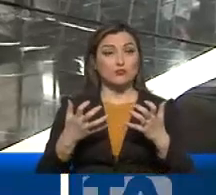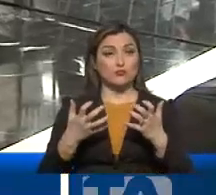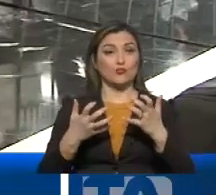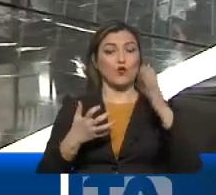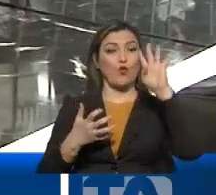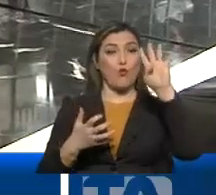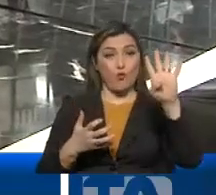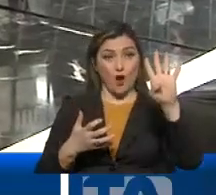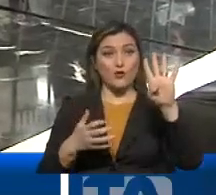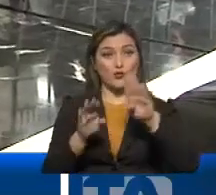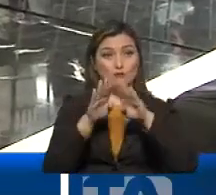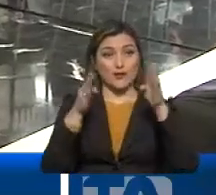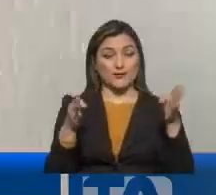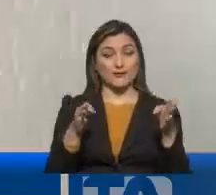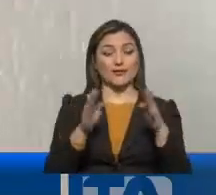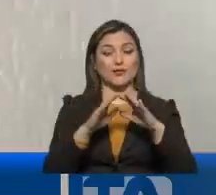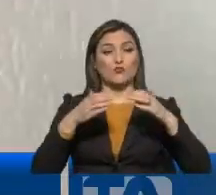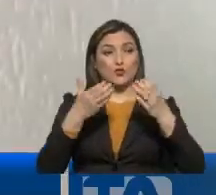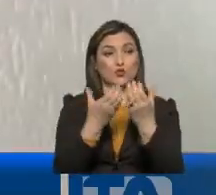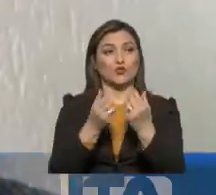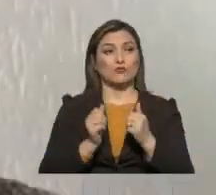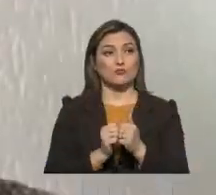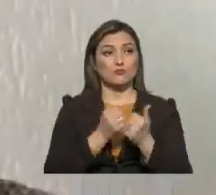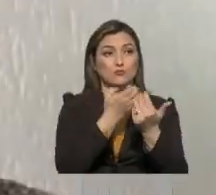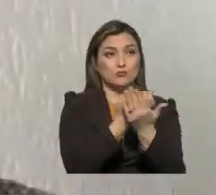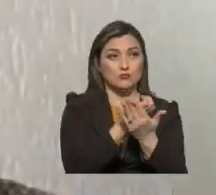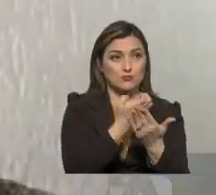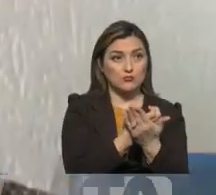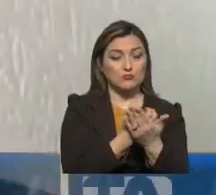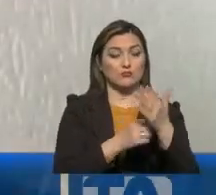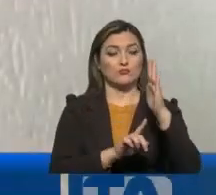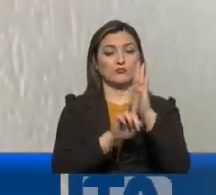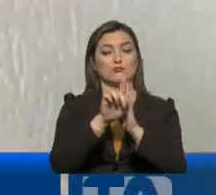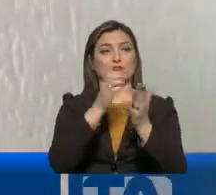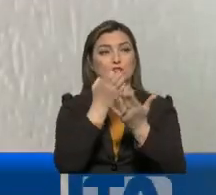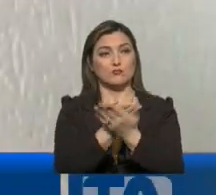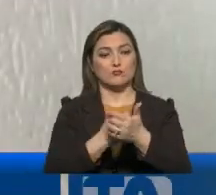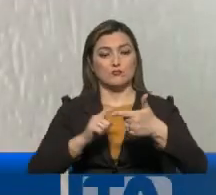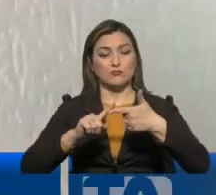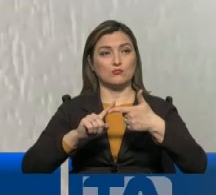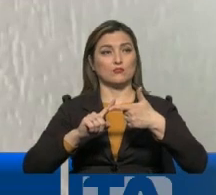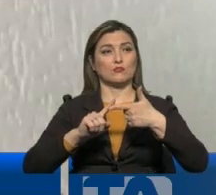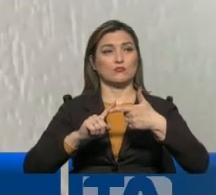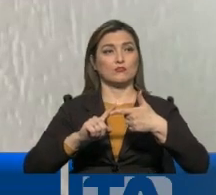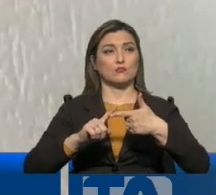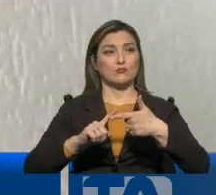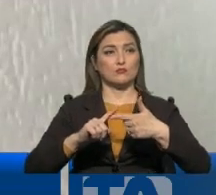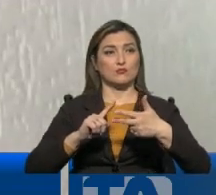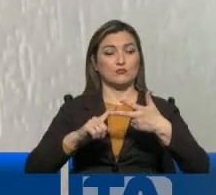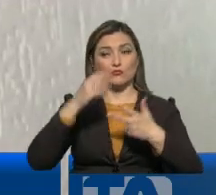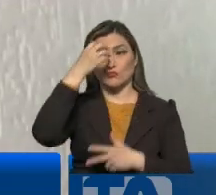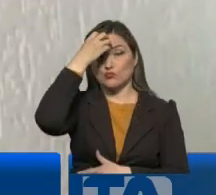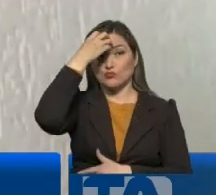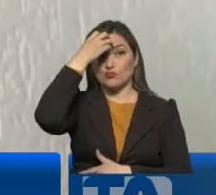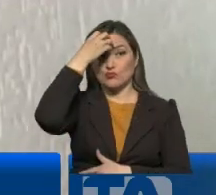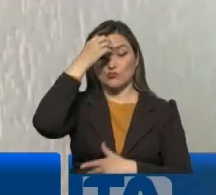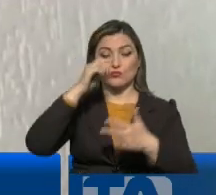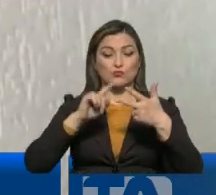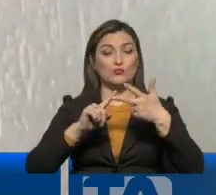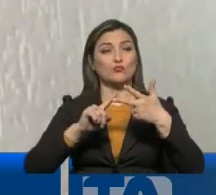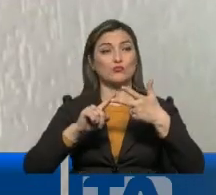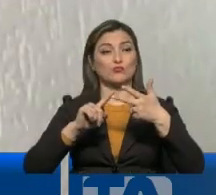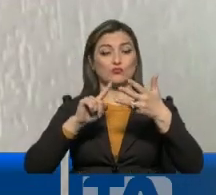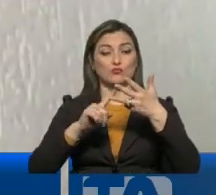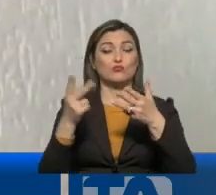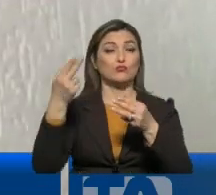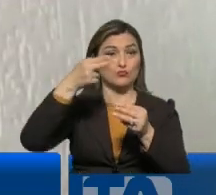menos cuatro mesas legislativas régimen económico desarrollo económico y además también la de educación y naturalmente por